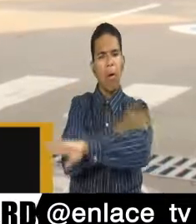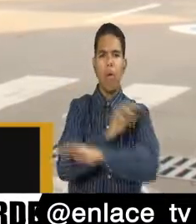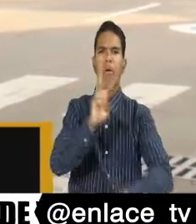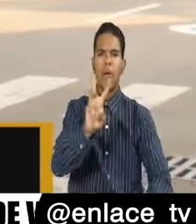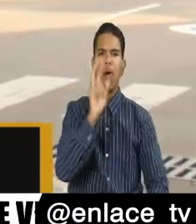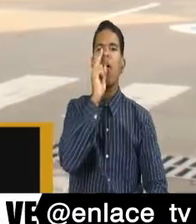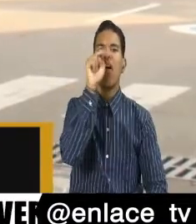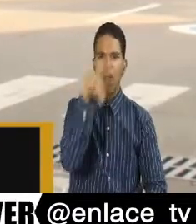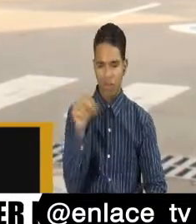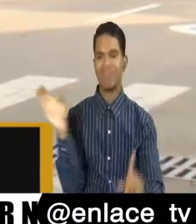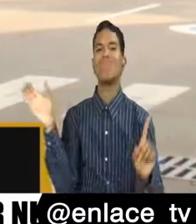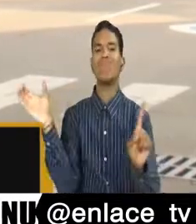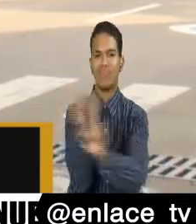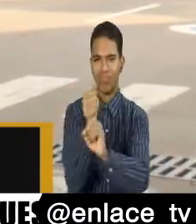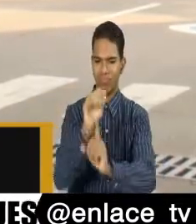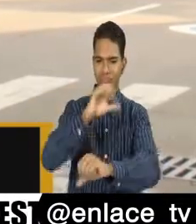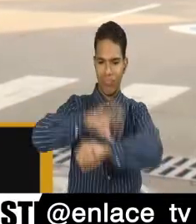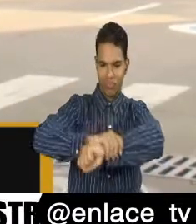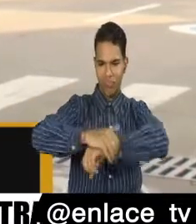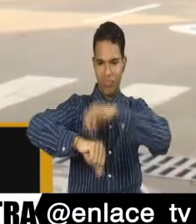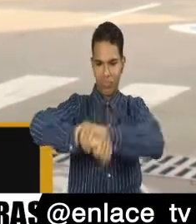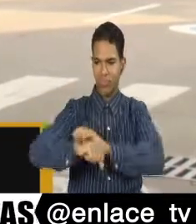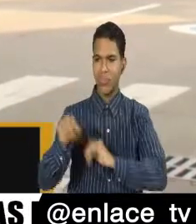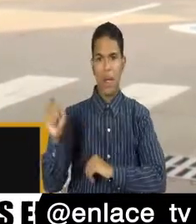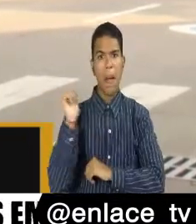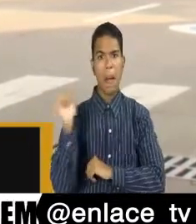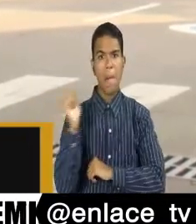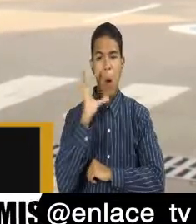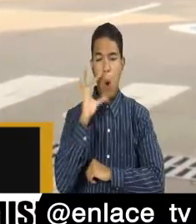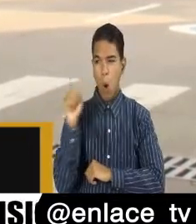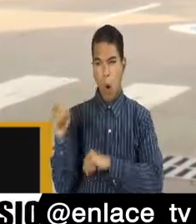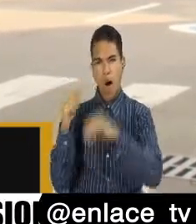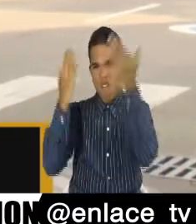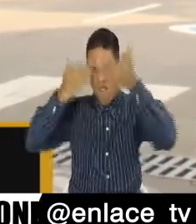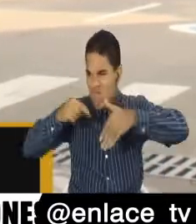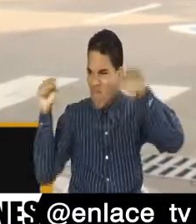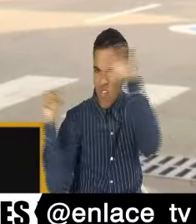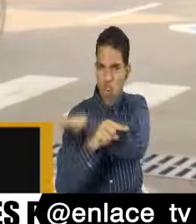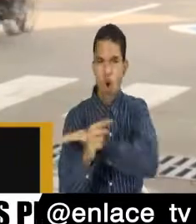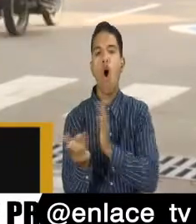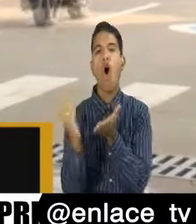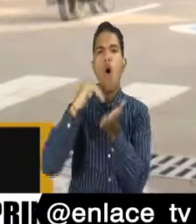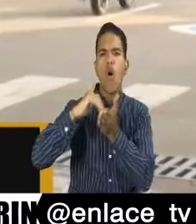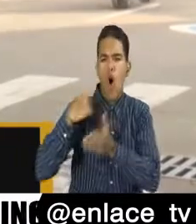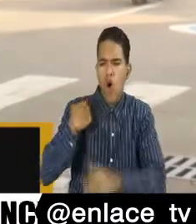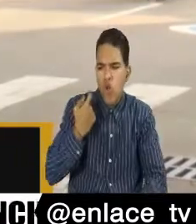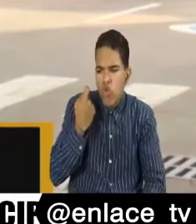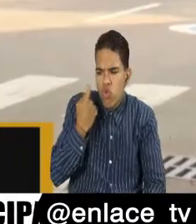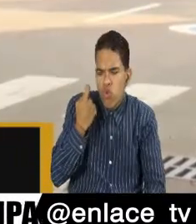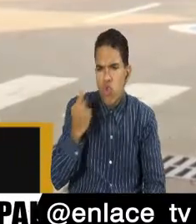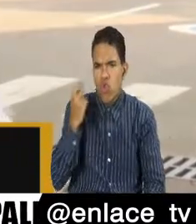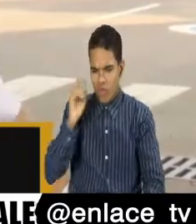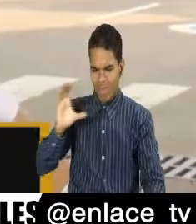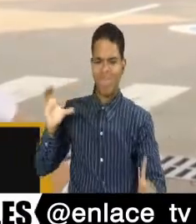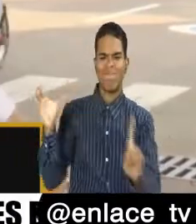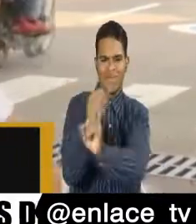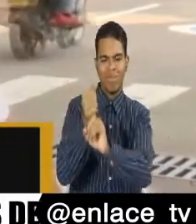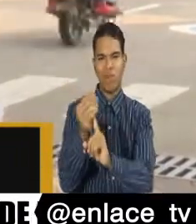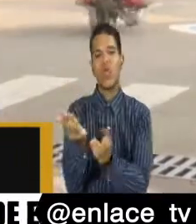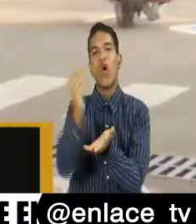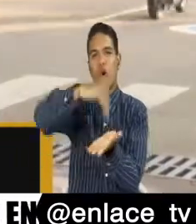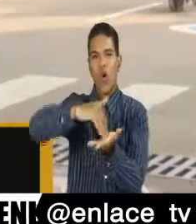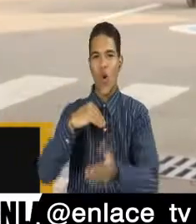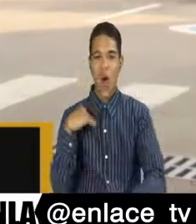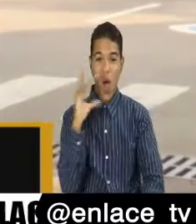volado literalmente de las instalaciones del CTI de la Fiscalía y fue recapturado en las últimas horas. El delincuente, según las autoridades,